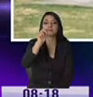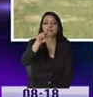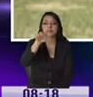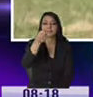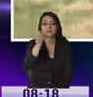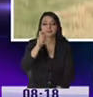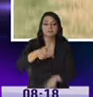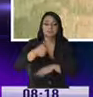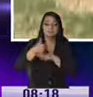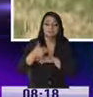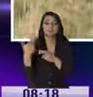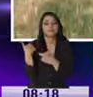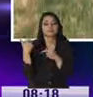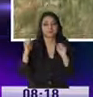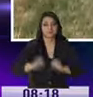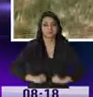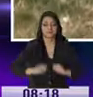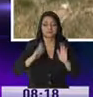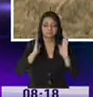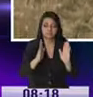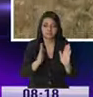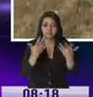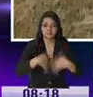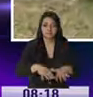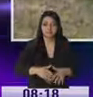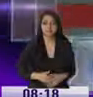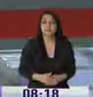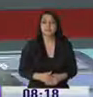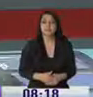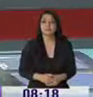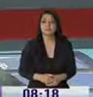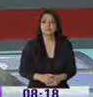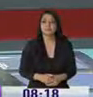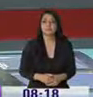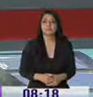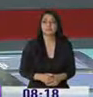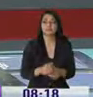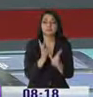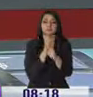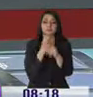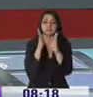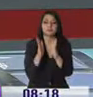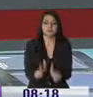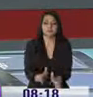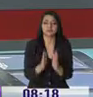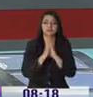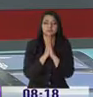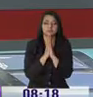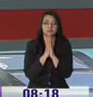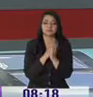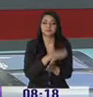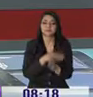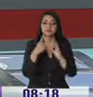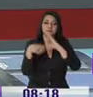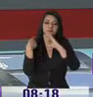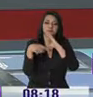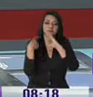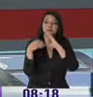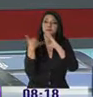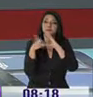las encargadas y nosotros lo hemos trasladado. Doña Sara Naranjo. Es tan amable de poner los WhatsApps, es tan